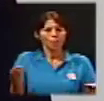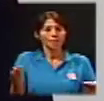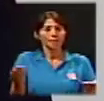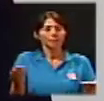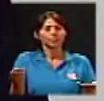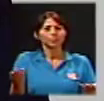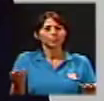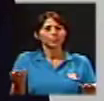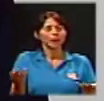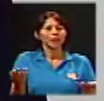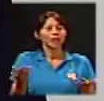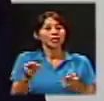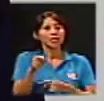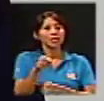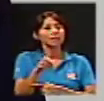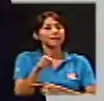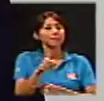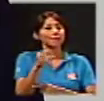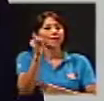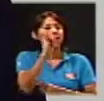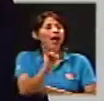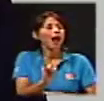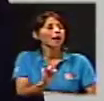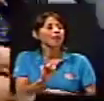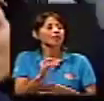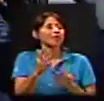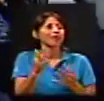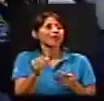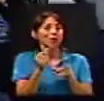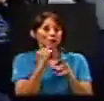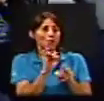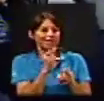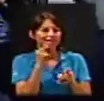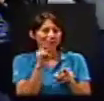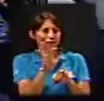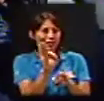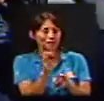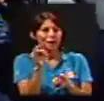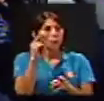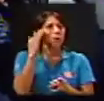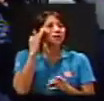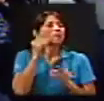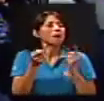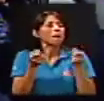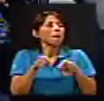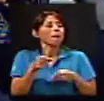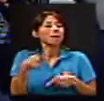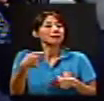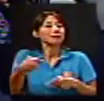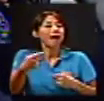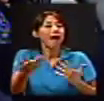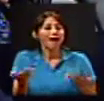y de ese arte de pitonizo que don Felipe citó. ¿Cómo mira